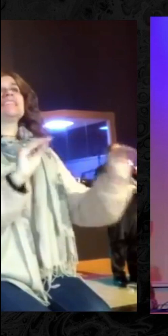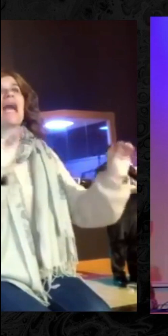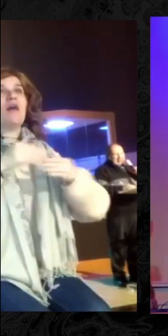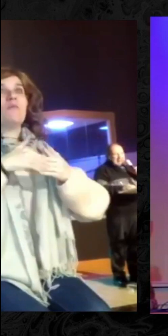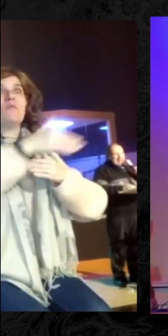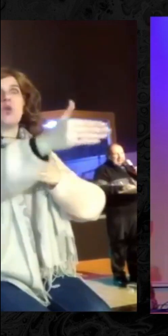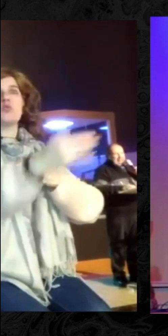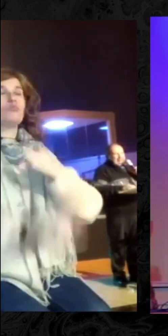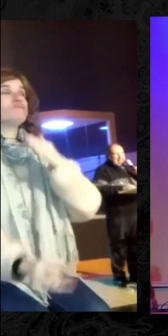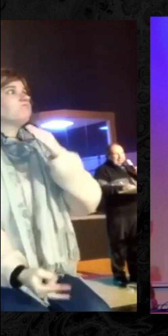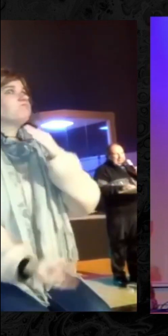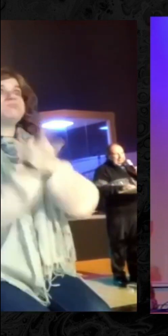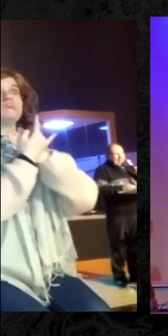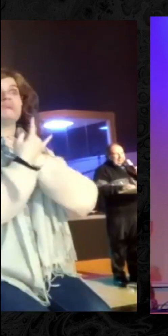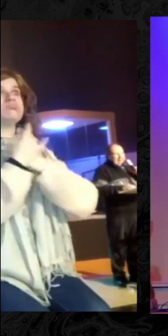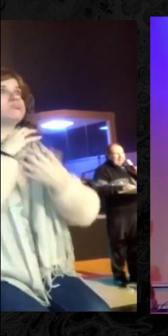catástrofe